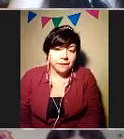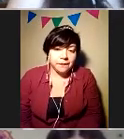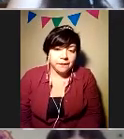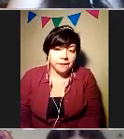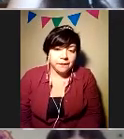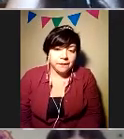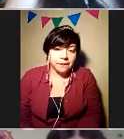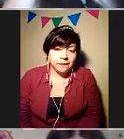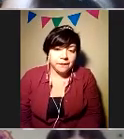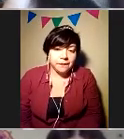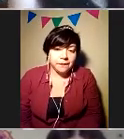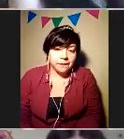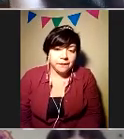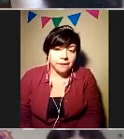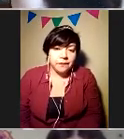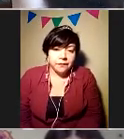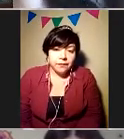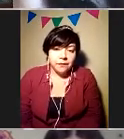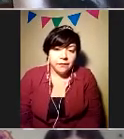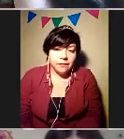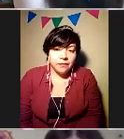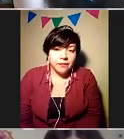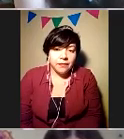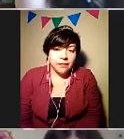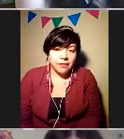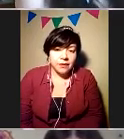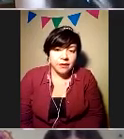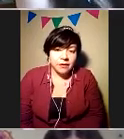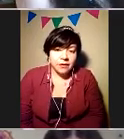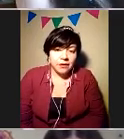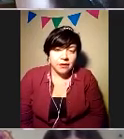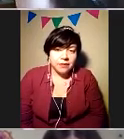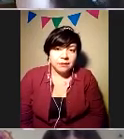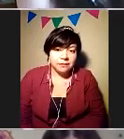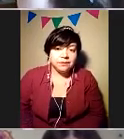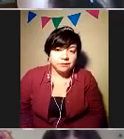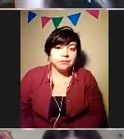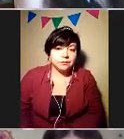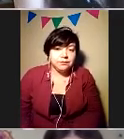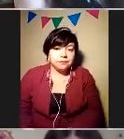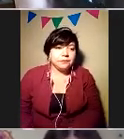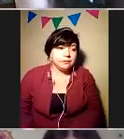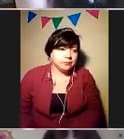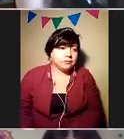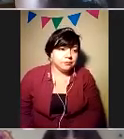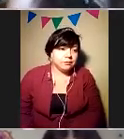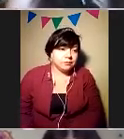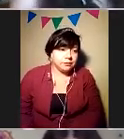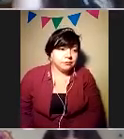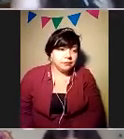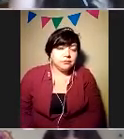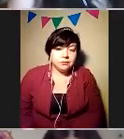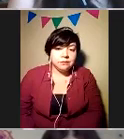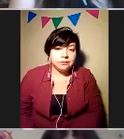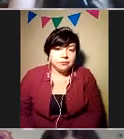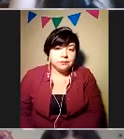cuerpo, que es una de las iniciativas también que movió Nerea de Ugarte, una psicóloga activista chilena, y que presenta una campaña, un movimiento social que